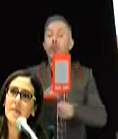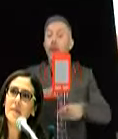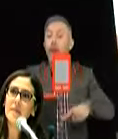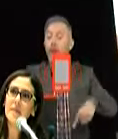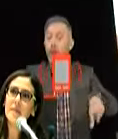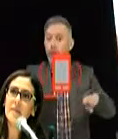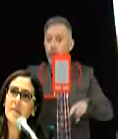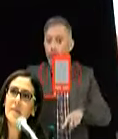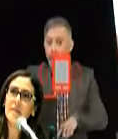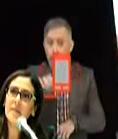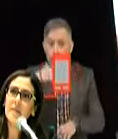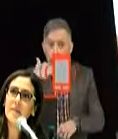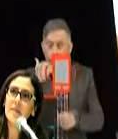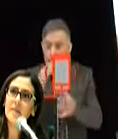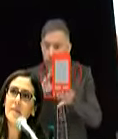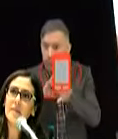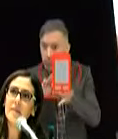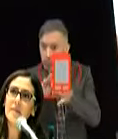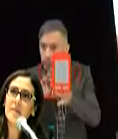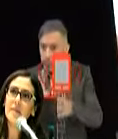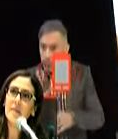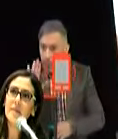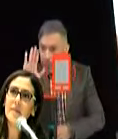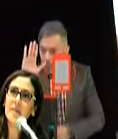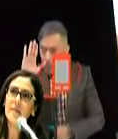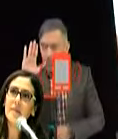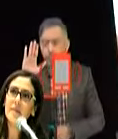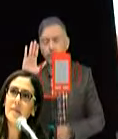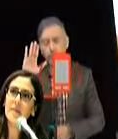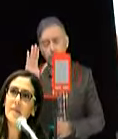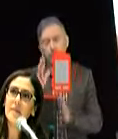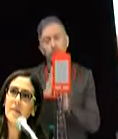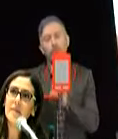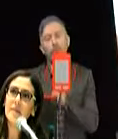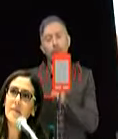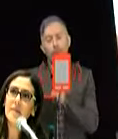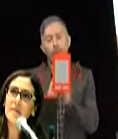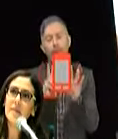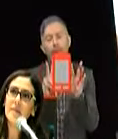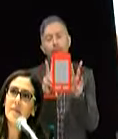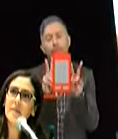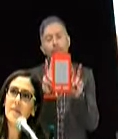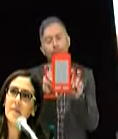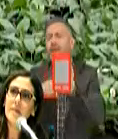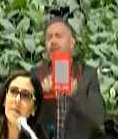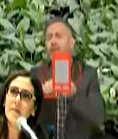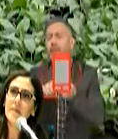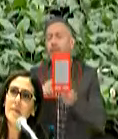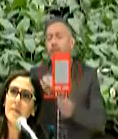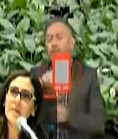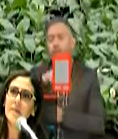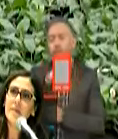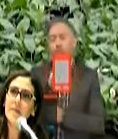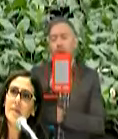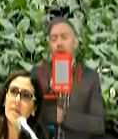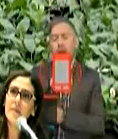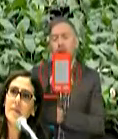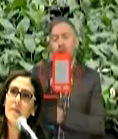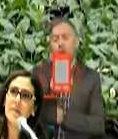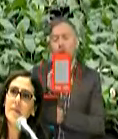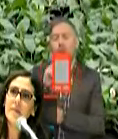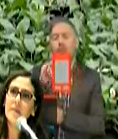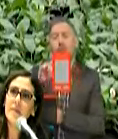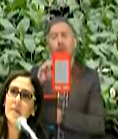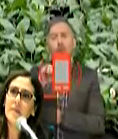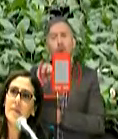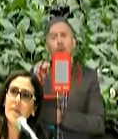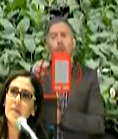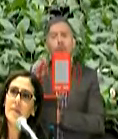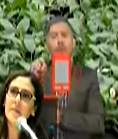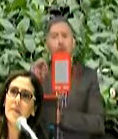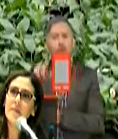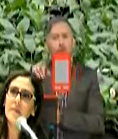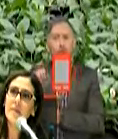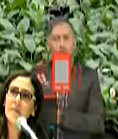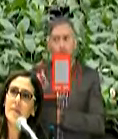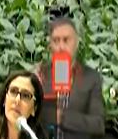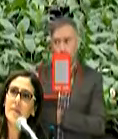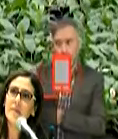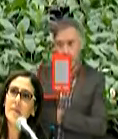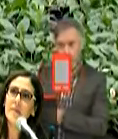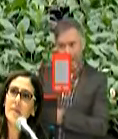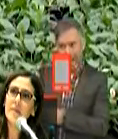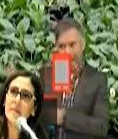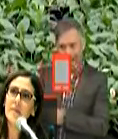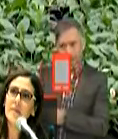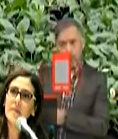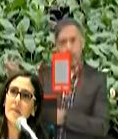se ha dicho que hay un mayor deber de cuidado por parte del presidente de la República, y yo lo diría para todos